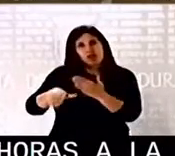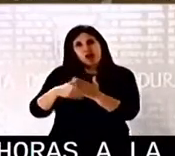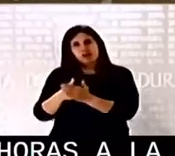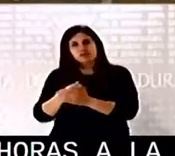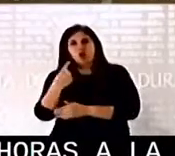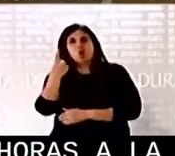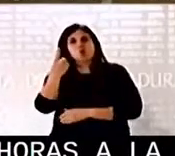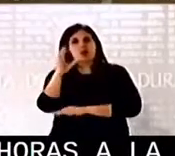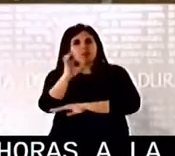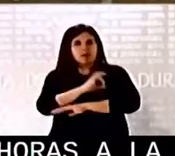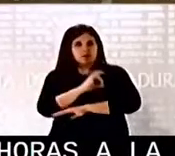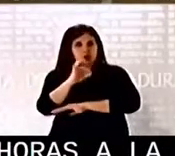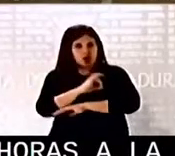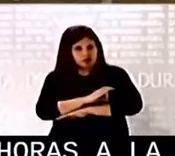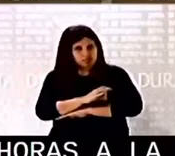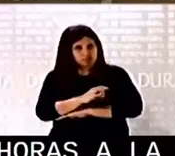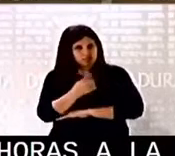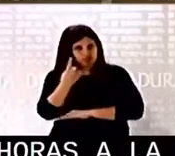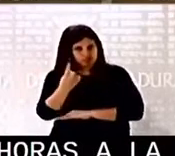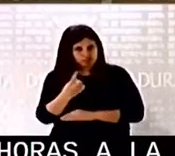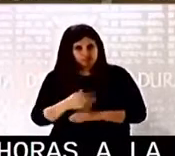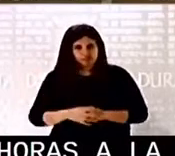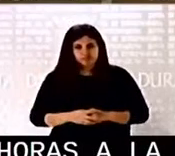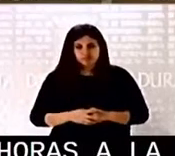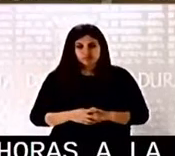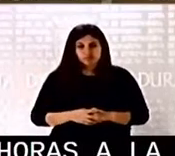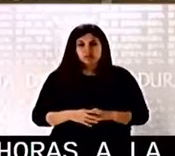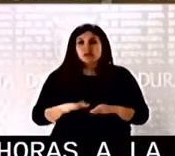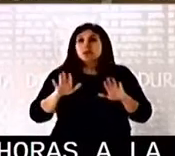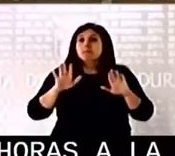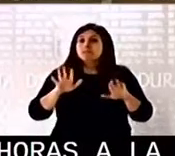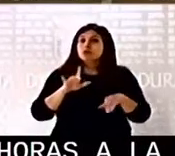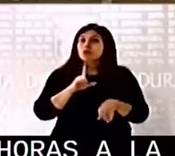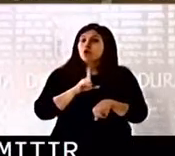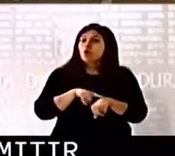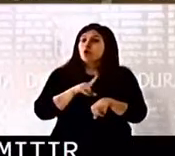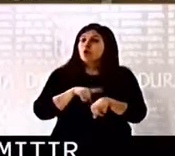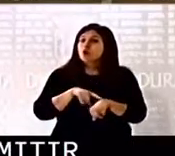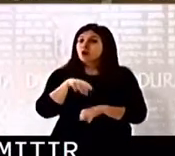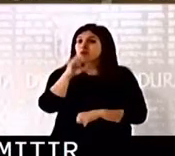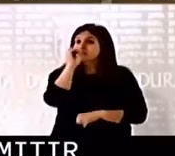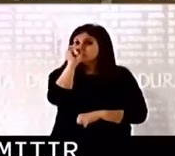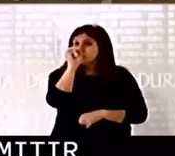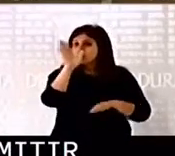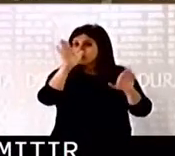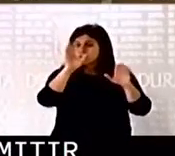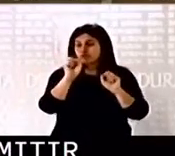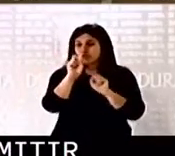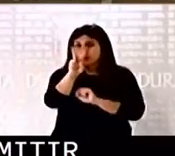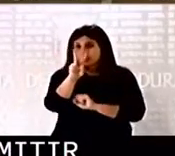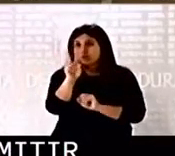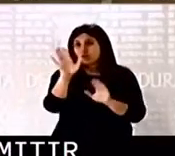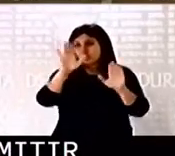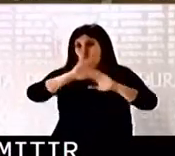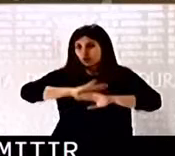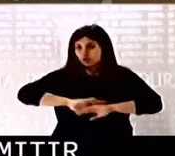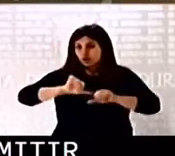si bien no se pueden admitir clientes a partir de las 12.